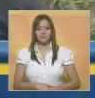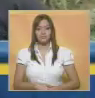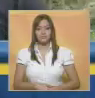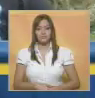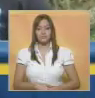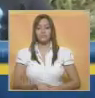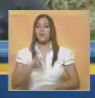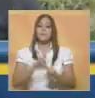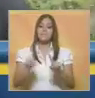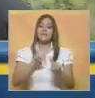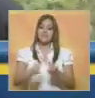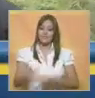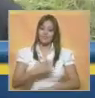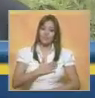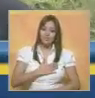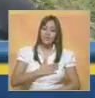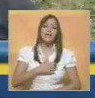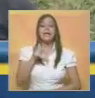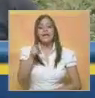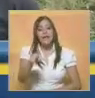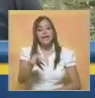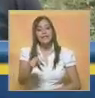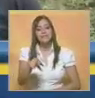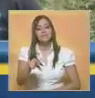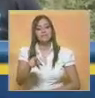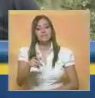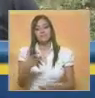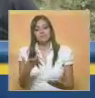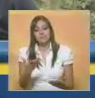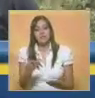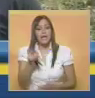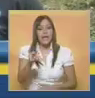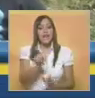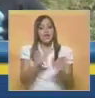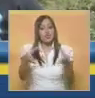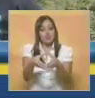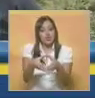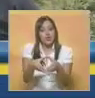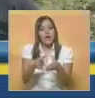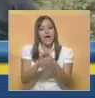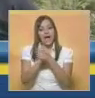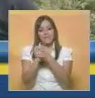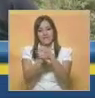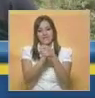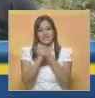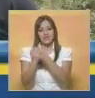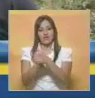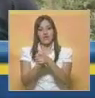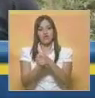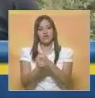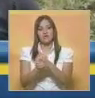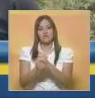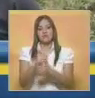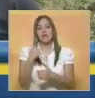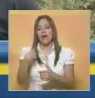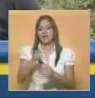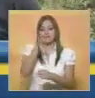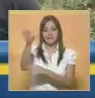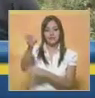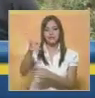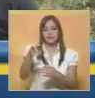Un primo de nosotros estaba reunido con unos amigos en una coleadera y